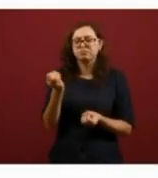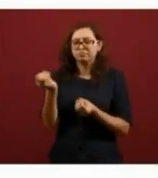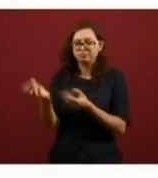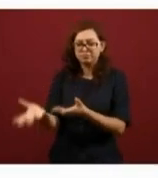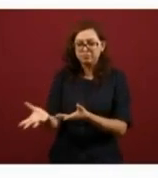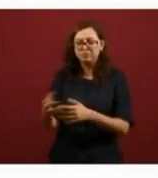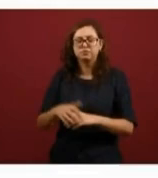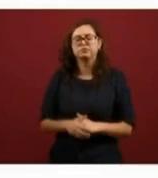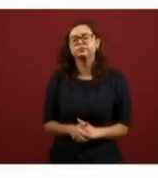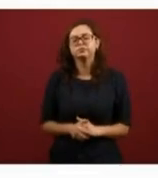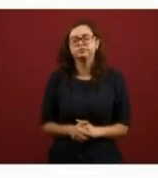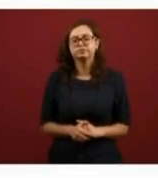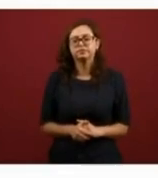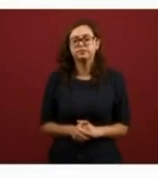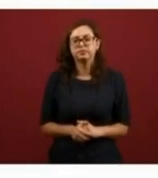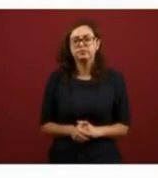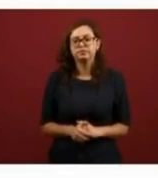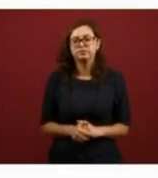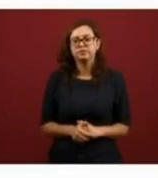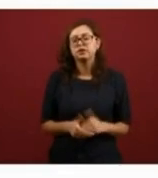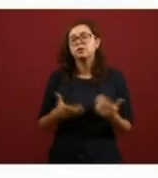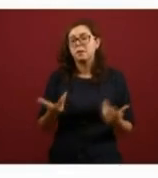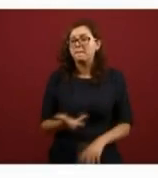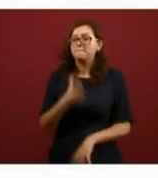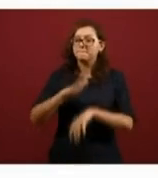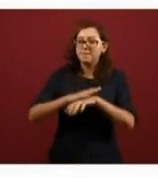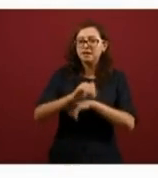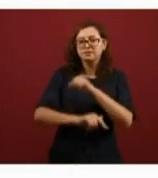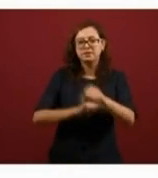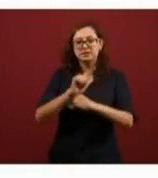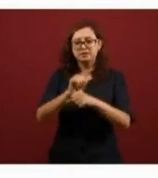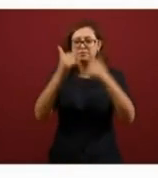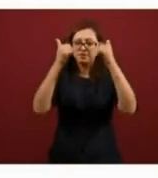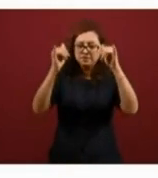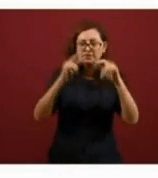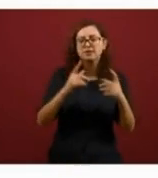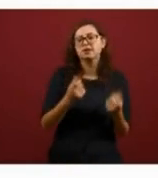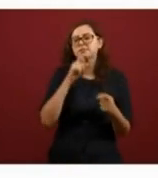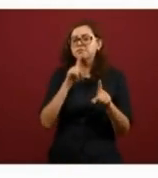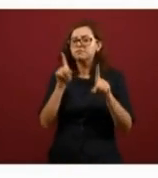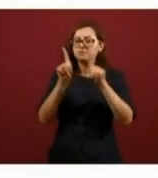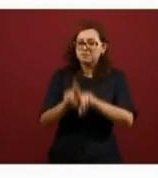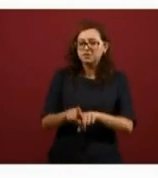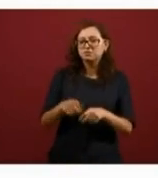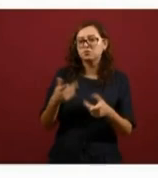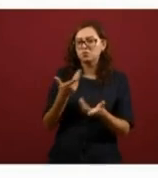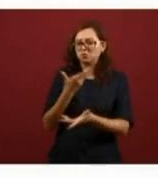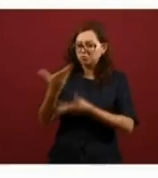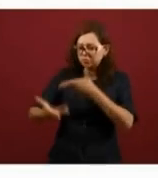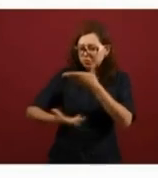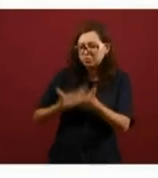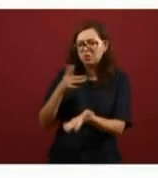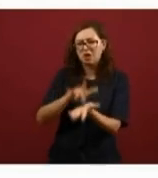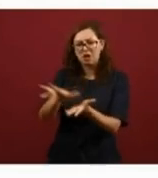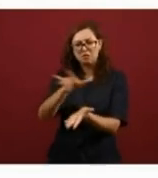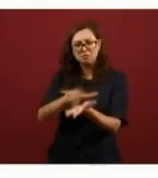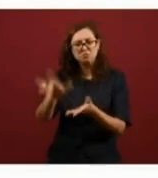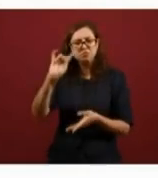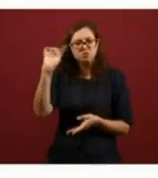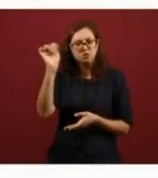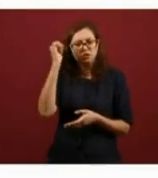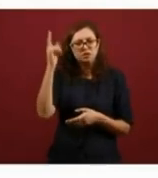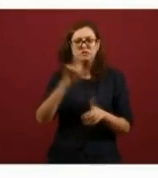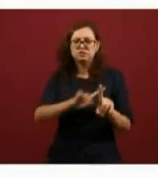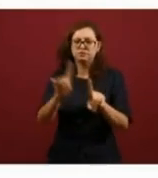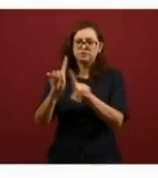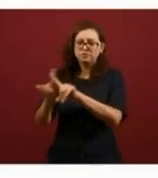lo específico, incrementar el inventario de bovinos, brindar servicio técnico. Y este programa está dirigido a